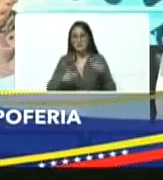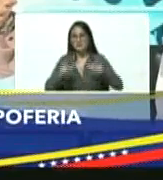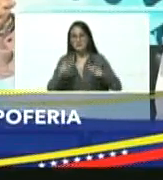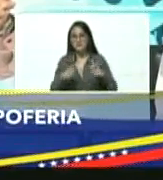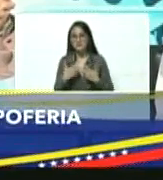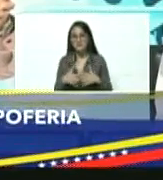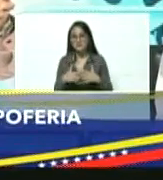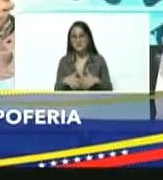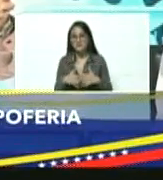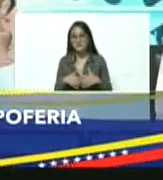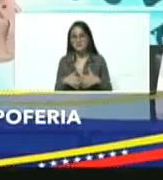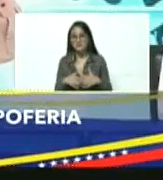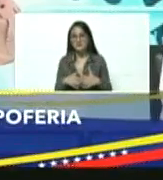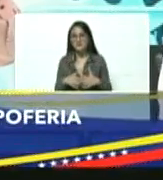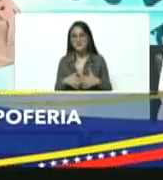emprendedoras,